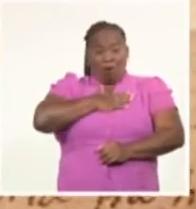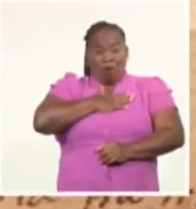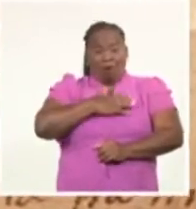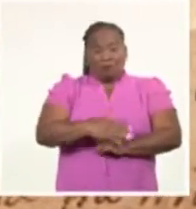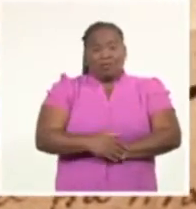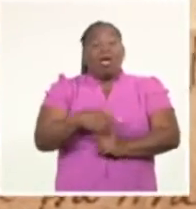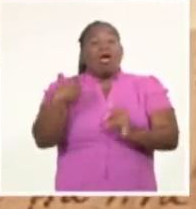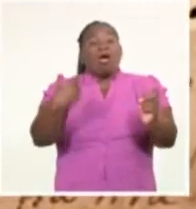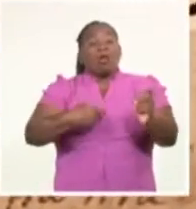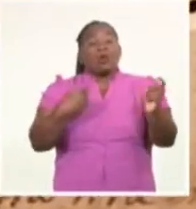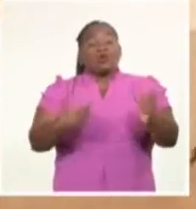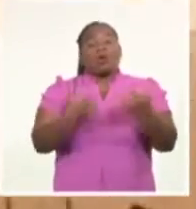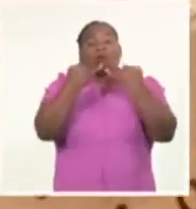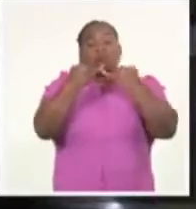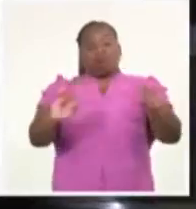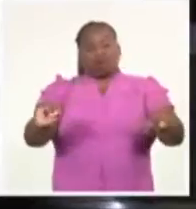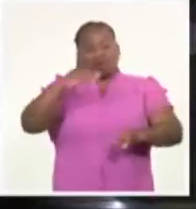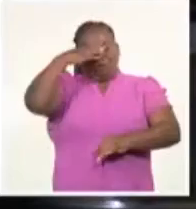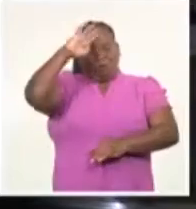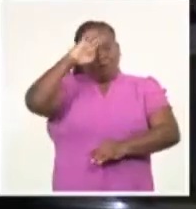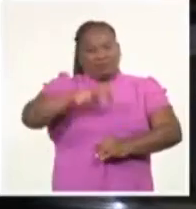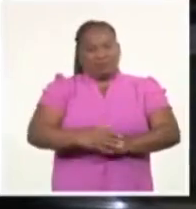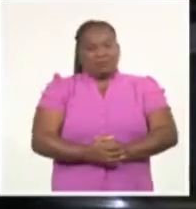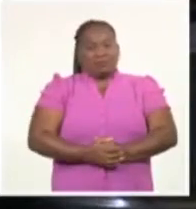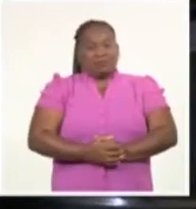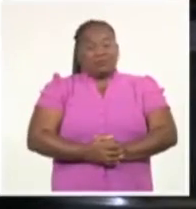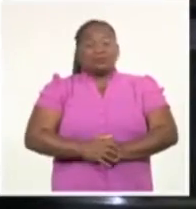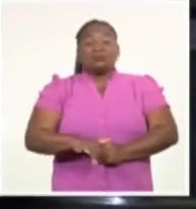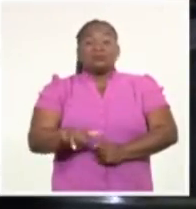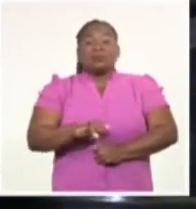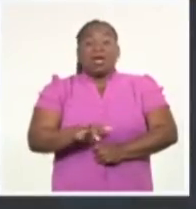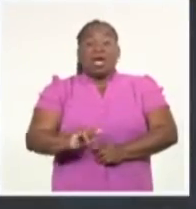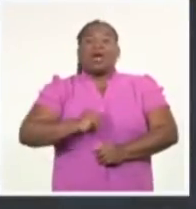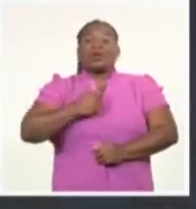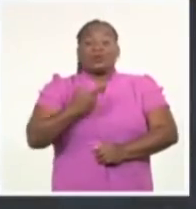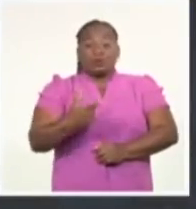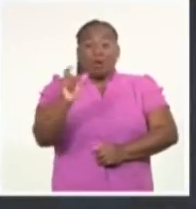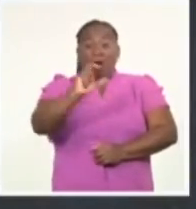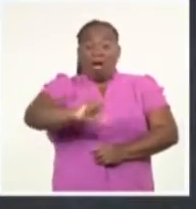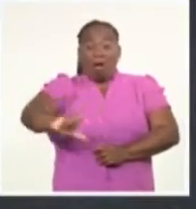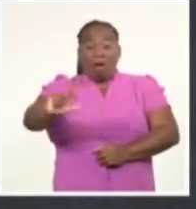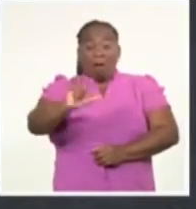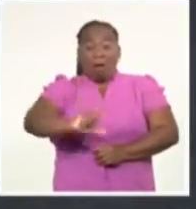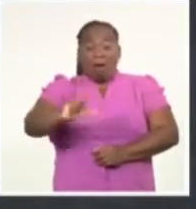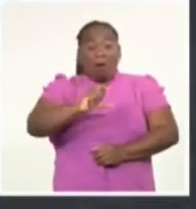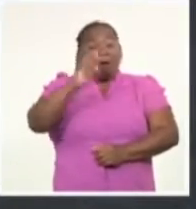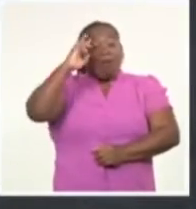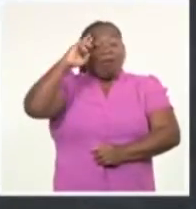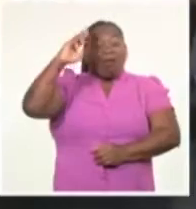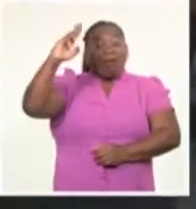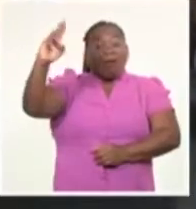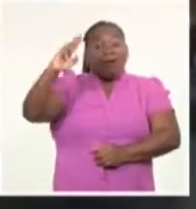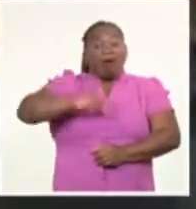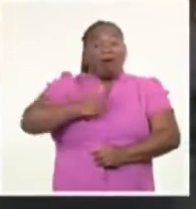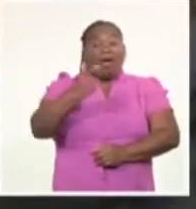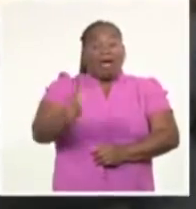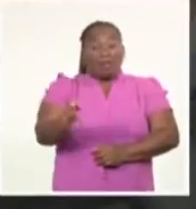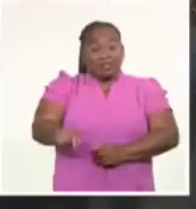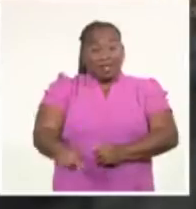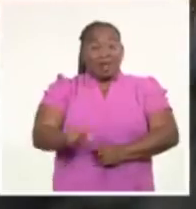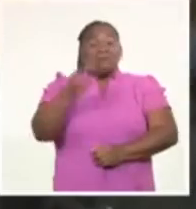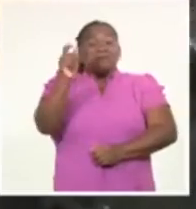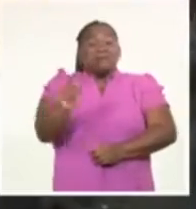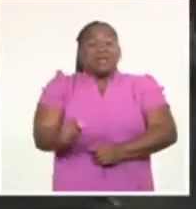para luchar por la independencia del país. Con la riqueza de la cultura en Camagüey, recuerdan a través del arte a los protagonistas